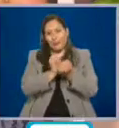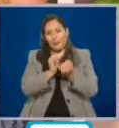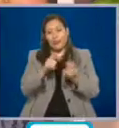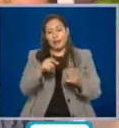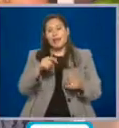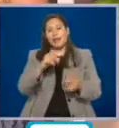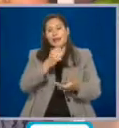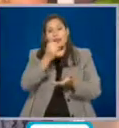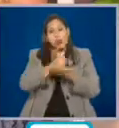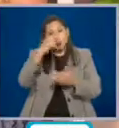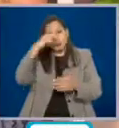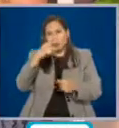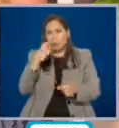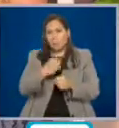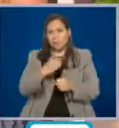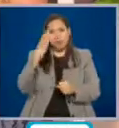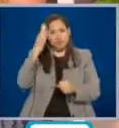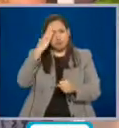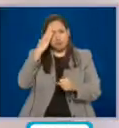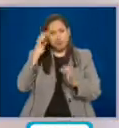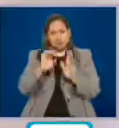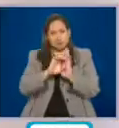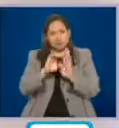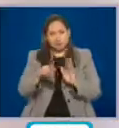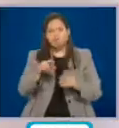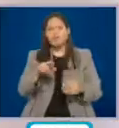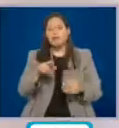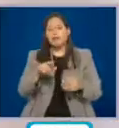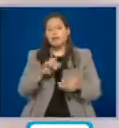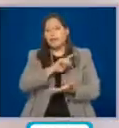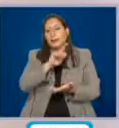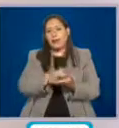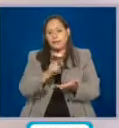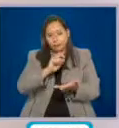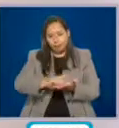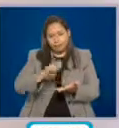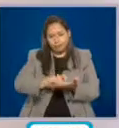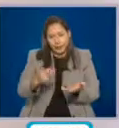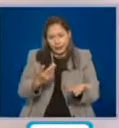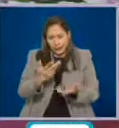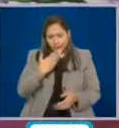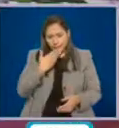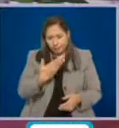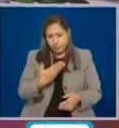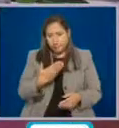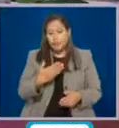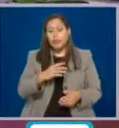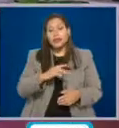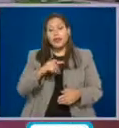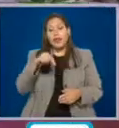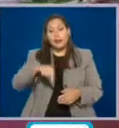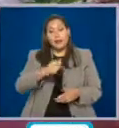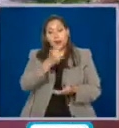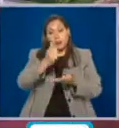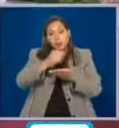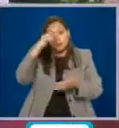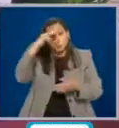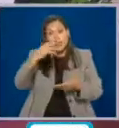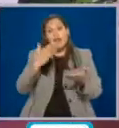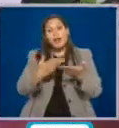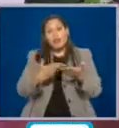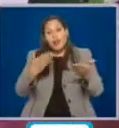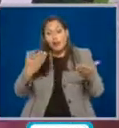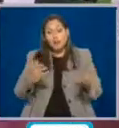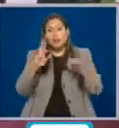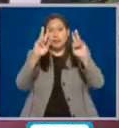ejemplar y que fue una buena práctica ya en la Ciudad de México, están en esta ley. Lo que vamos a hacer en la Ciudad de México es armonizar